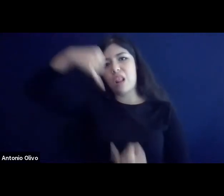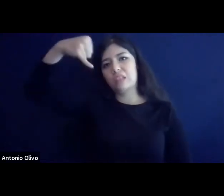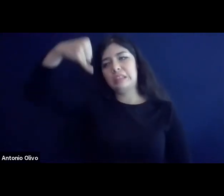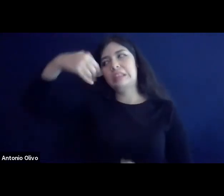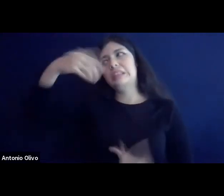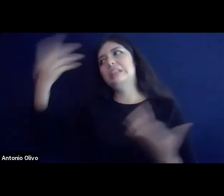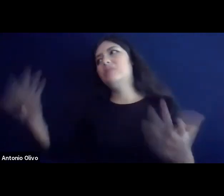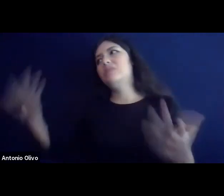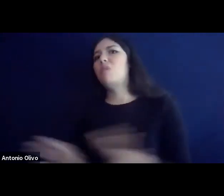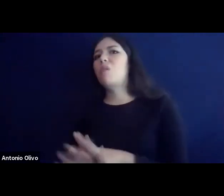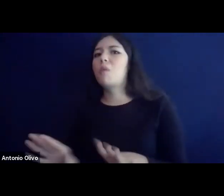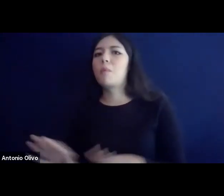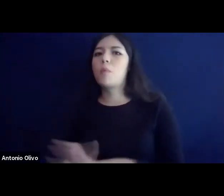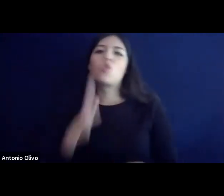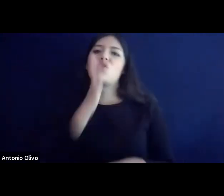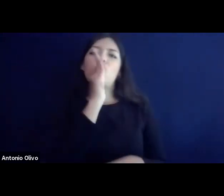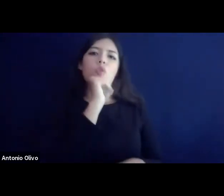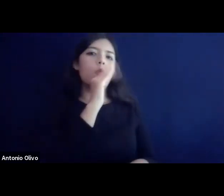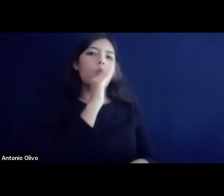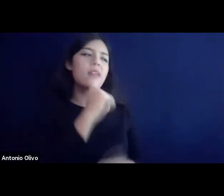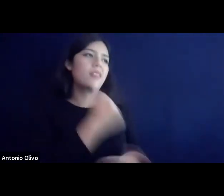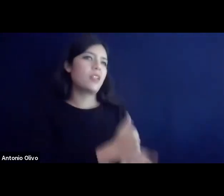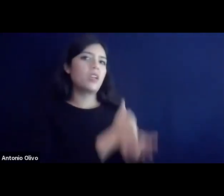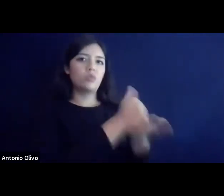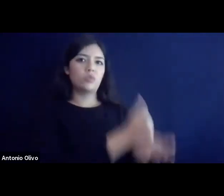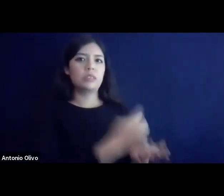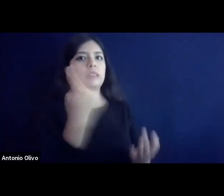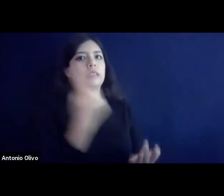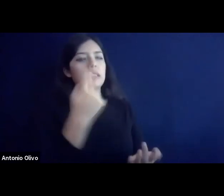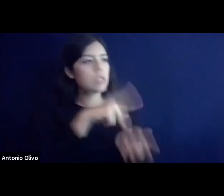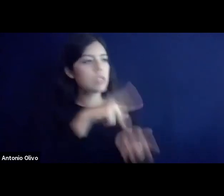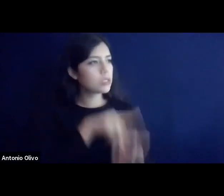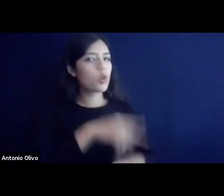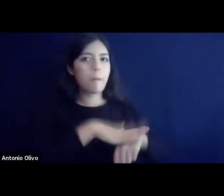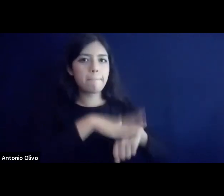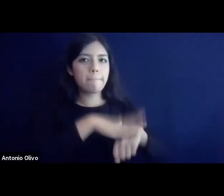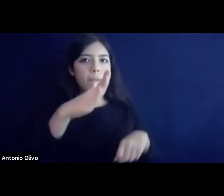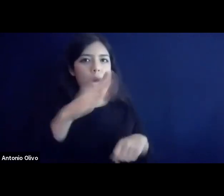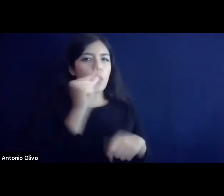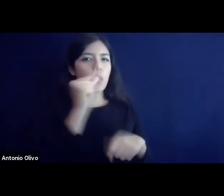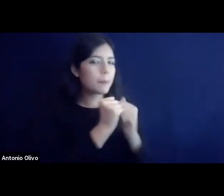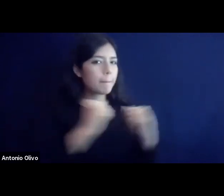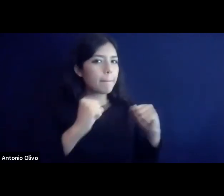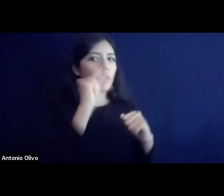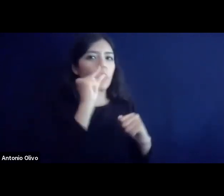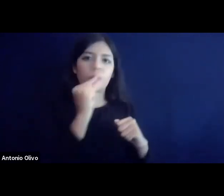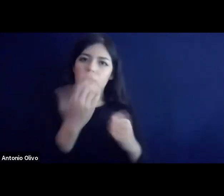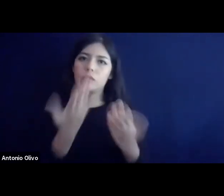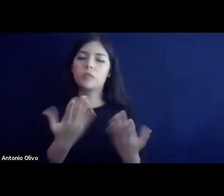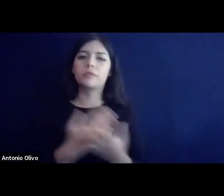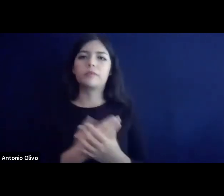tiene caso, porque como la señal que envía tu cerebro, o sea, es un problema neurológico, yo te pongo